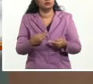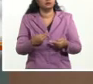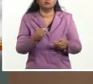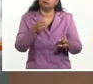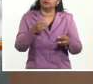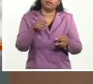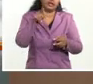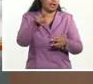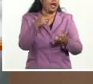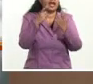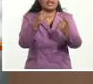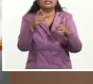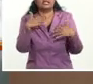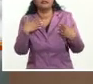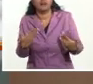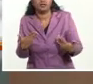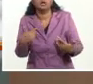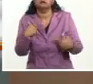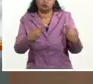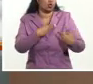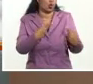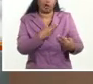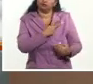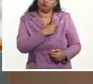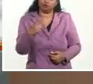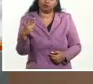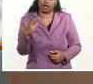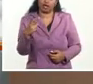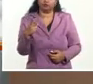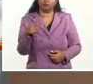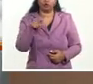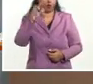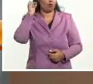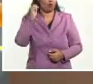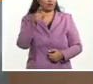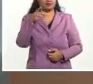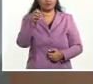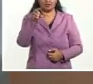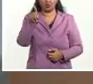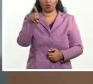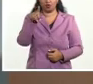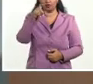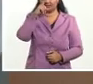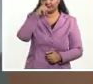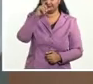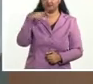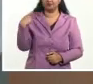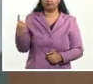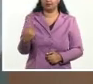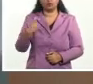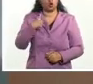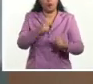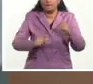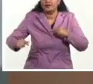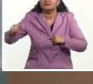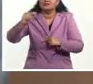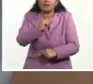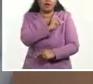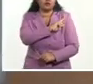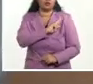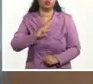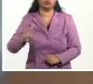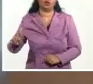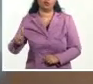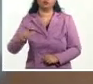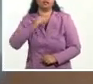porque sabía, como ahora mismo, todo el mundo sabe que somos revolucionarios. Lo que se tenga que aportar